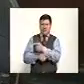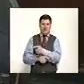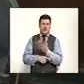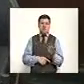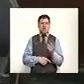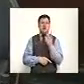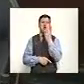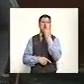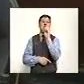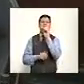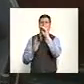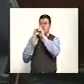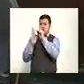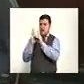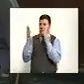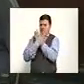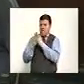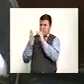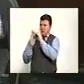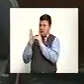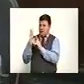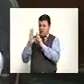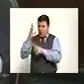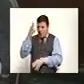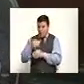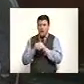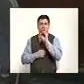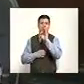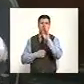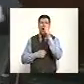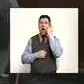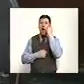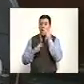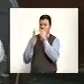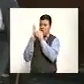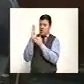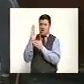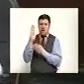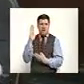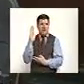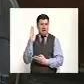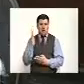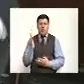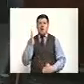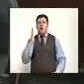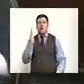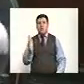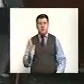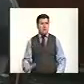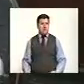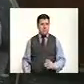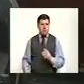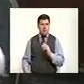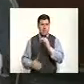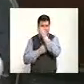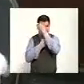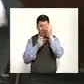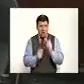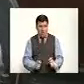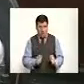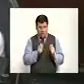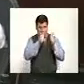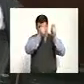con los 20 decretos, completando 38 el día de ayer. Esto de entregarle a los narcoterroristas de la